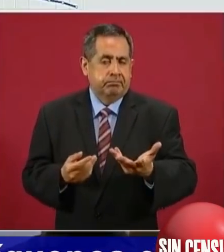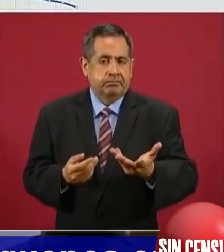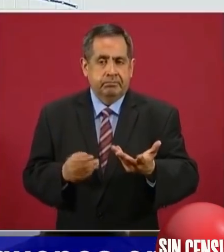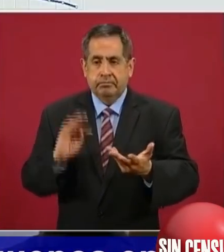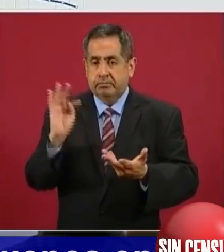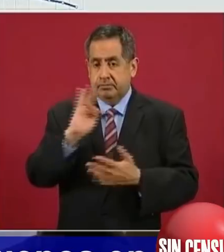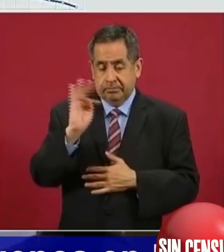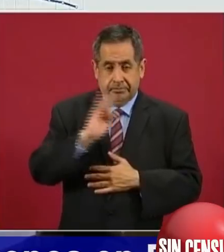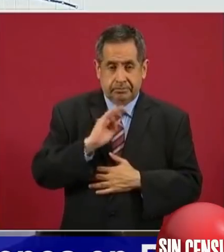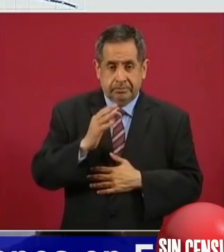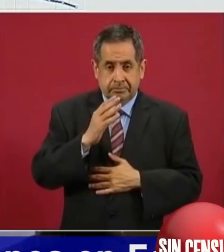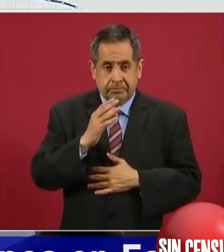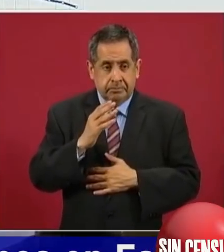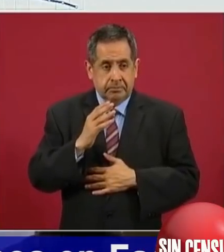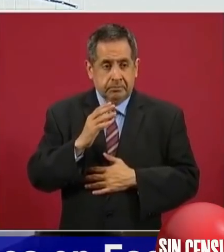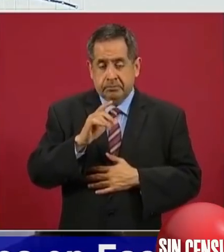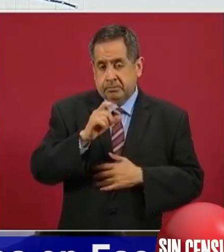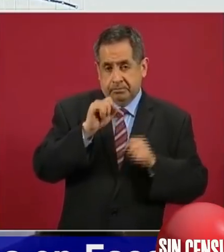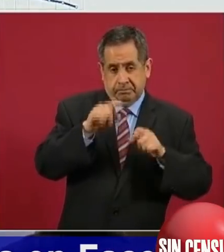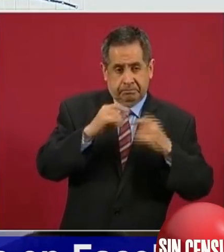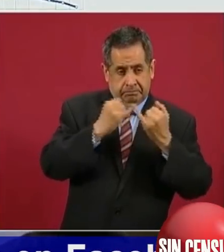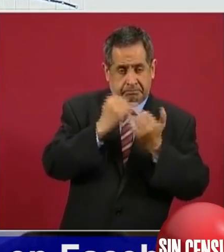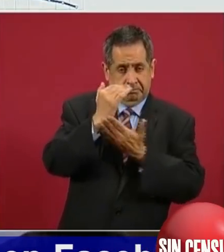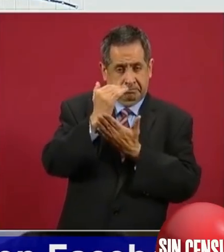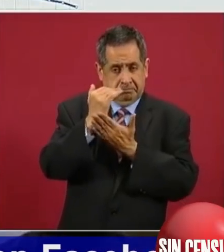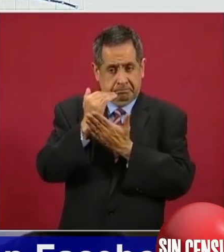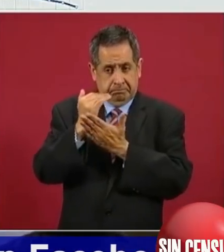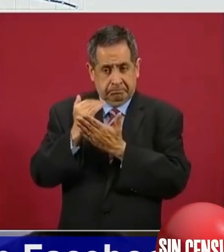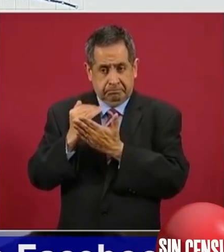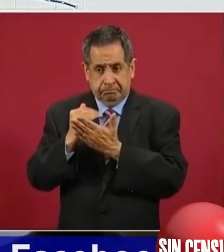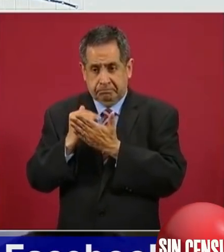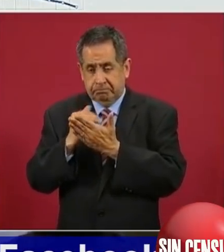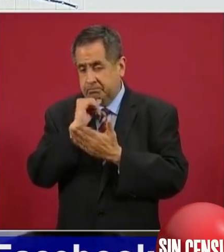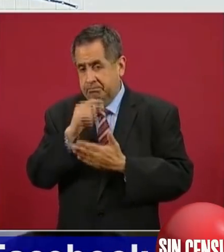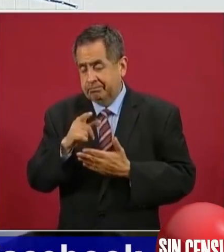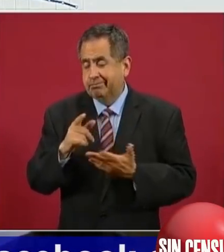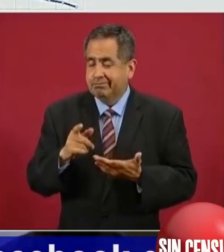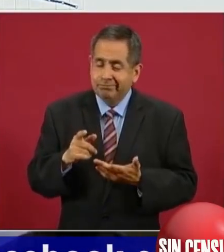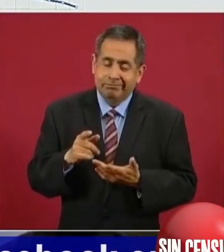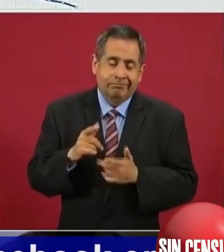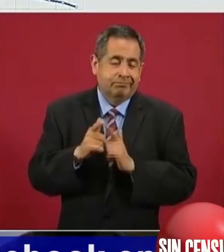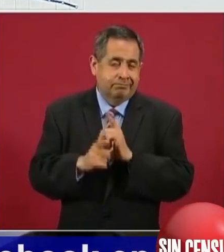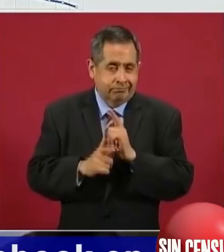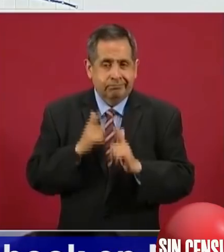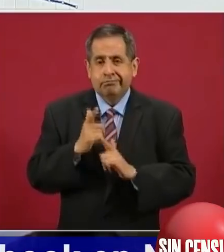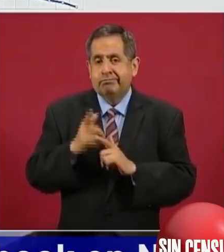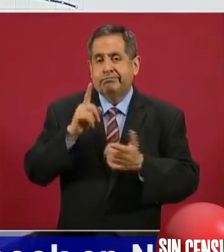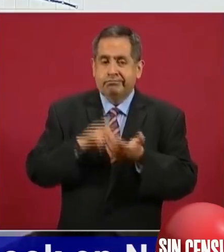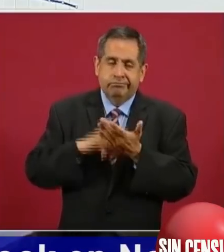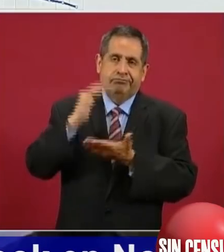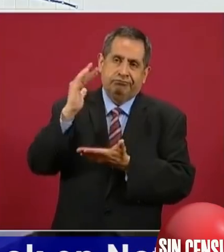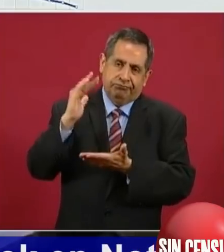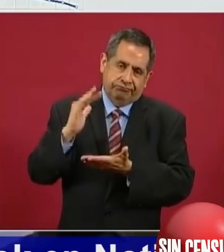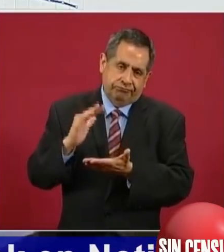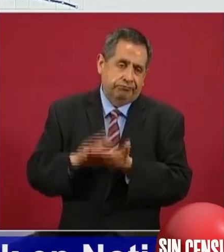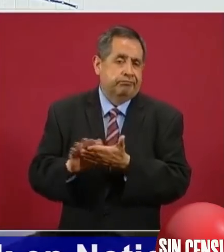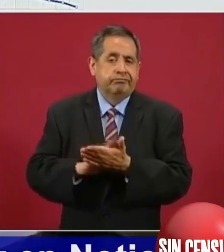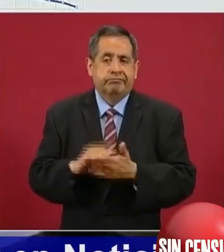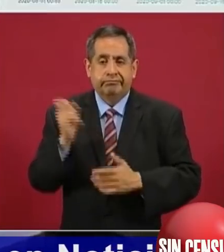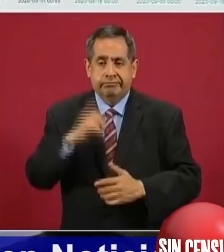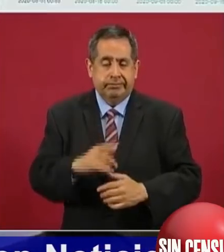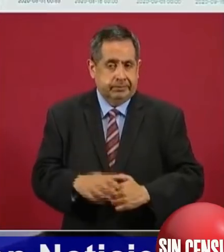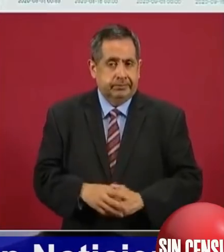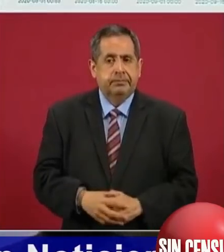hay un periodo sostenido de reducción de la movilidad, es mucho más lento el proceso de reducción de la